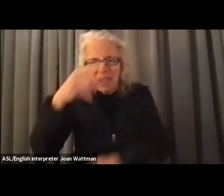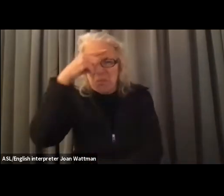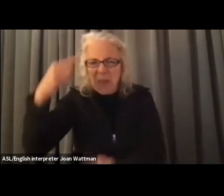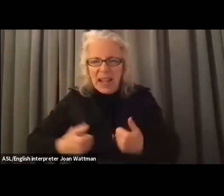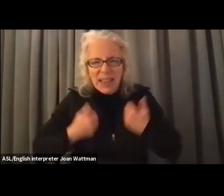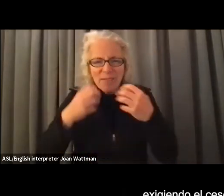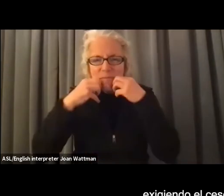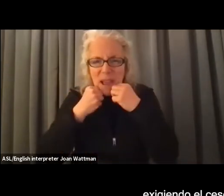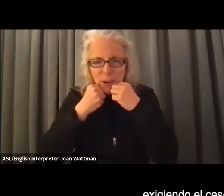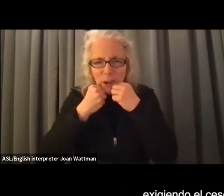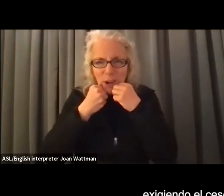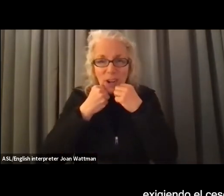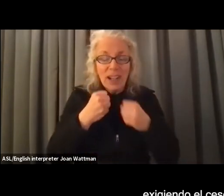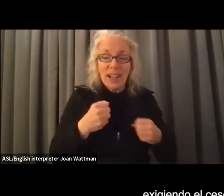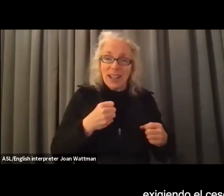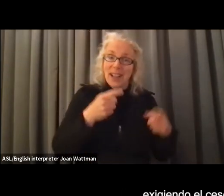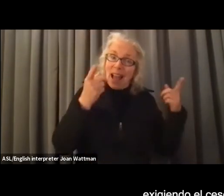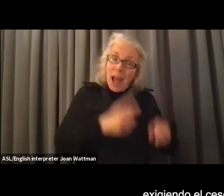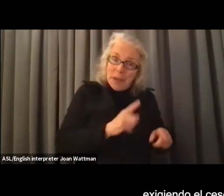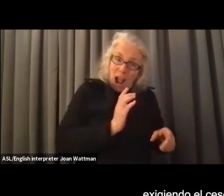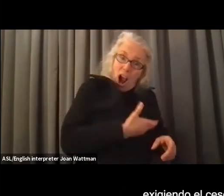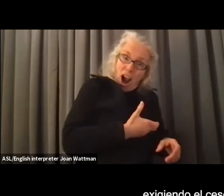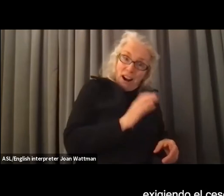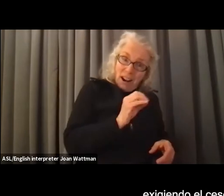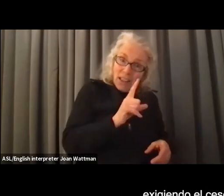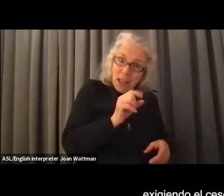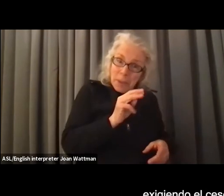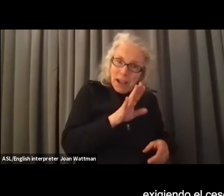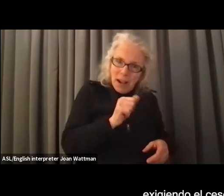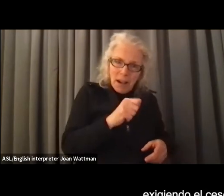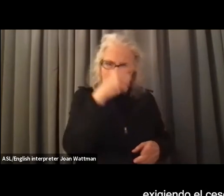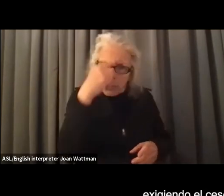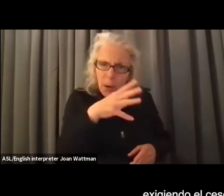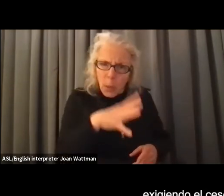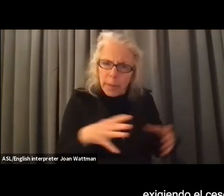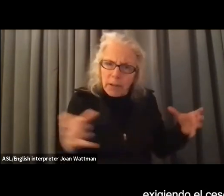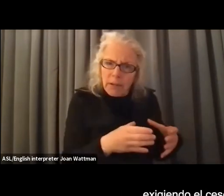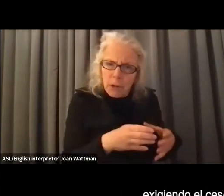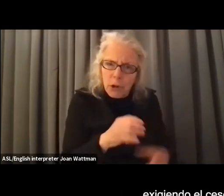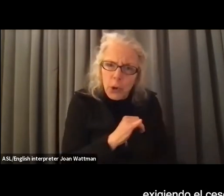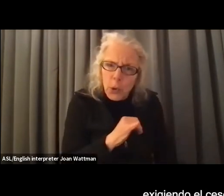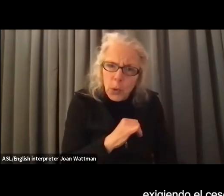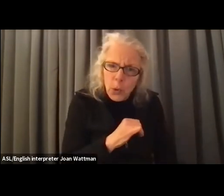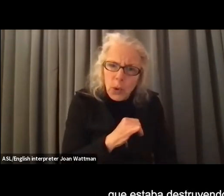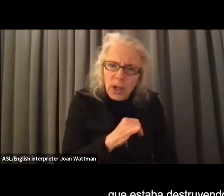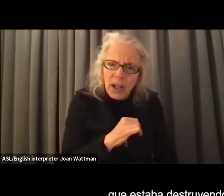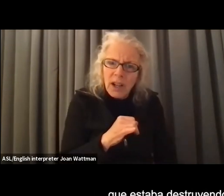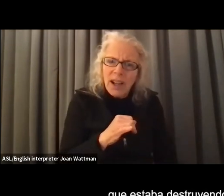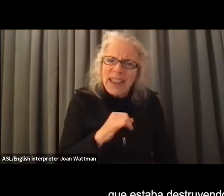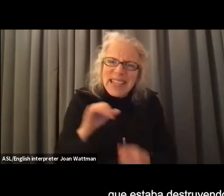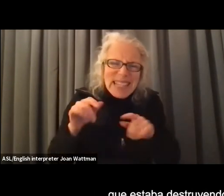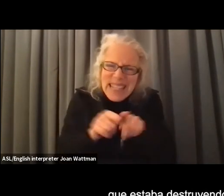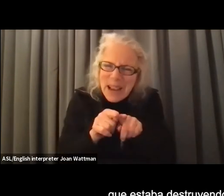voz, demandando parar la minería ilegal, demandando parar la minería a gran escala, que